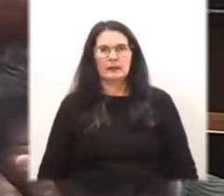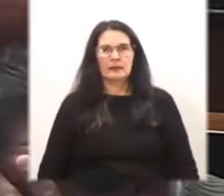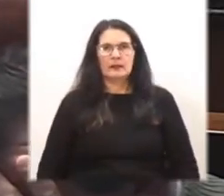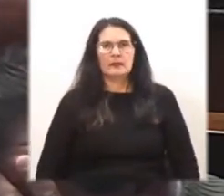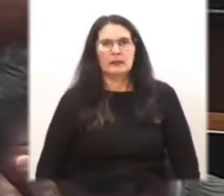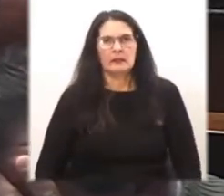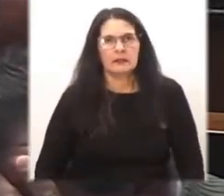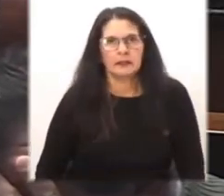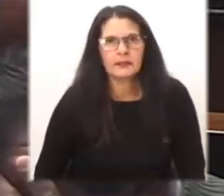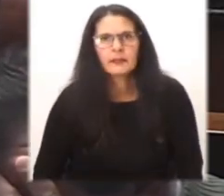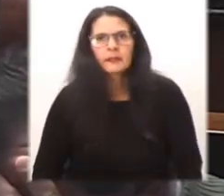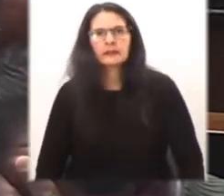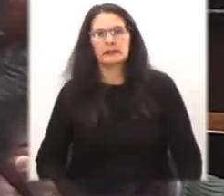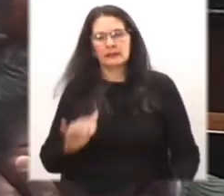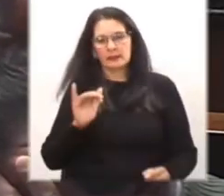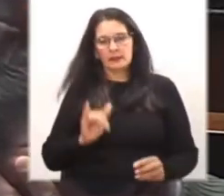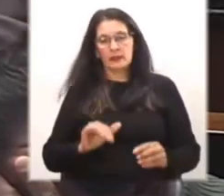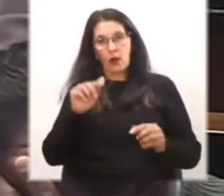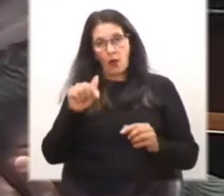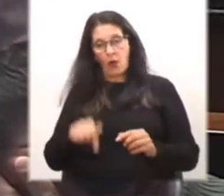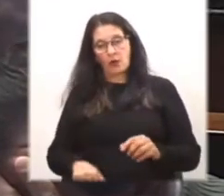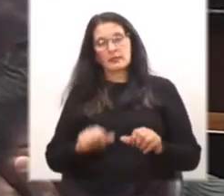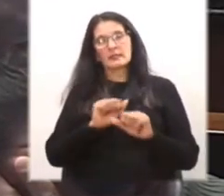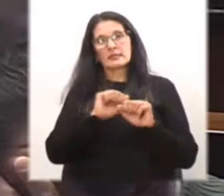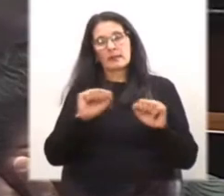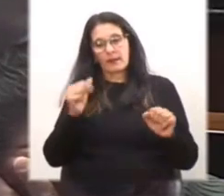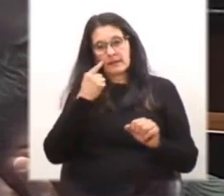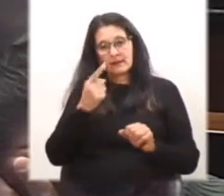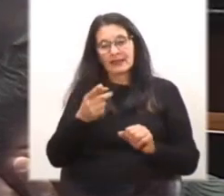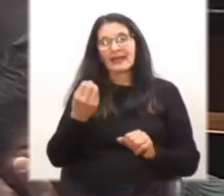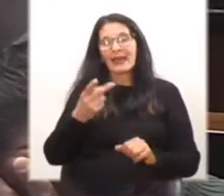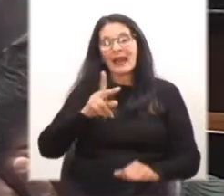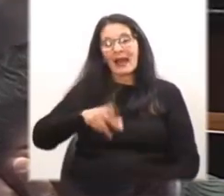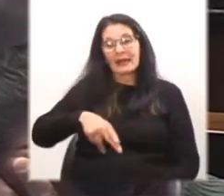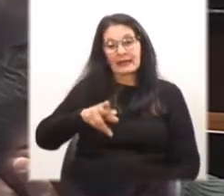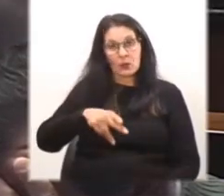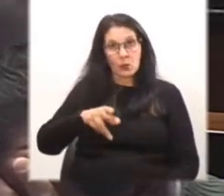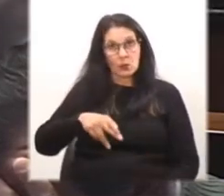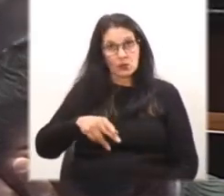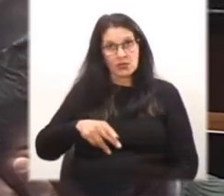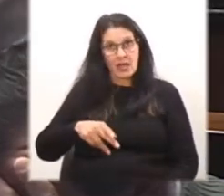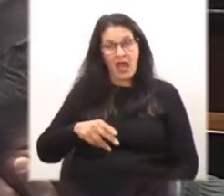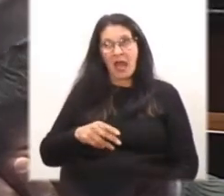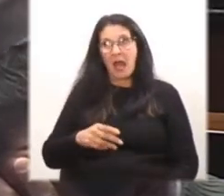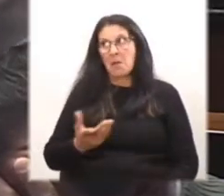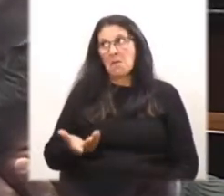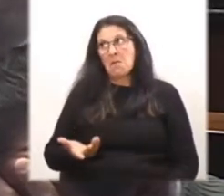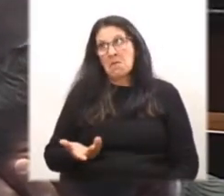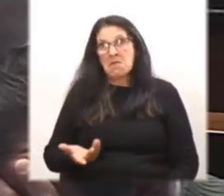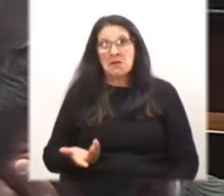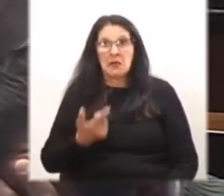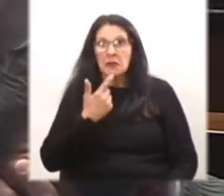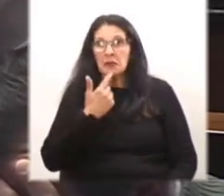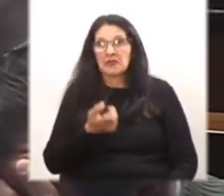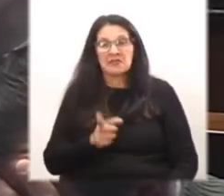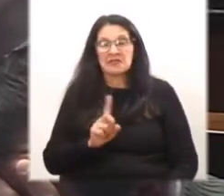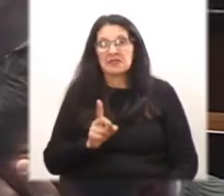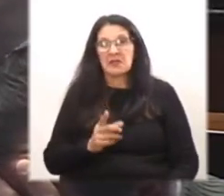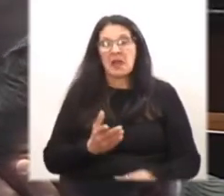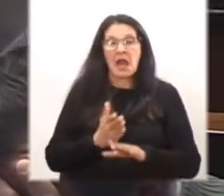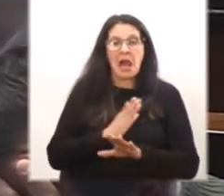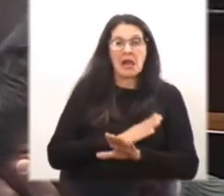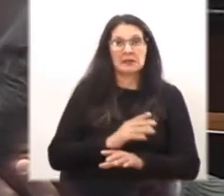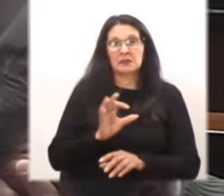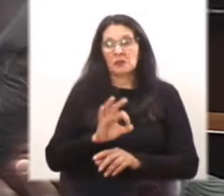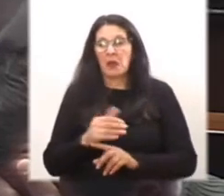Y hoy podemos ver que la renuncia de Albizu no marcó ni marcará un antes y un después en la conducción